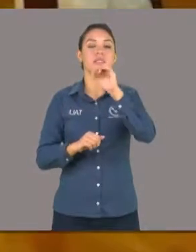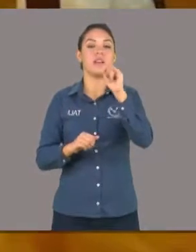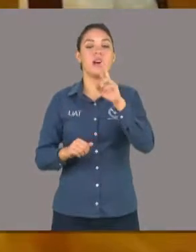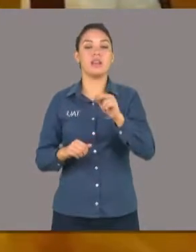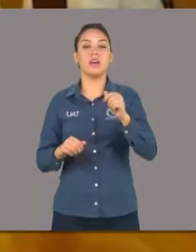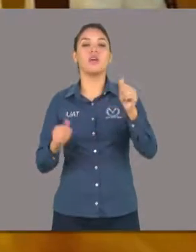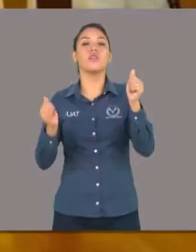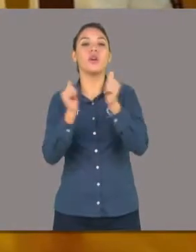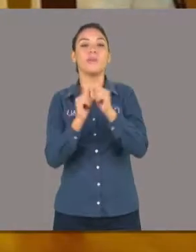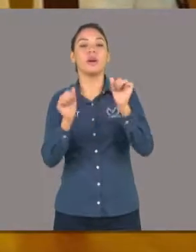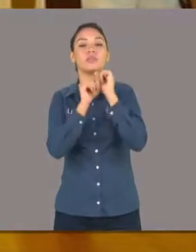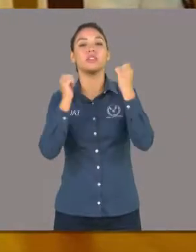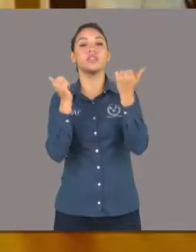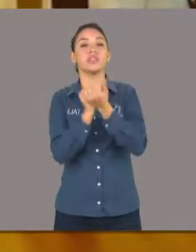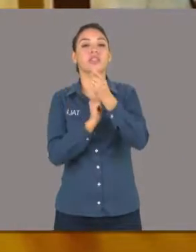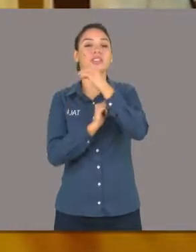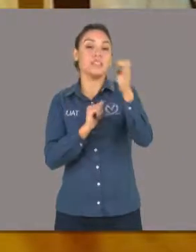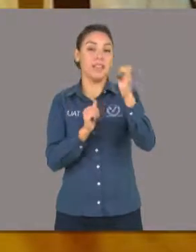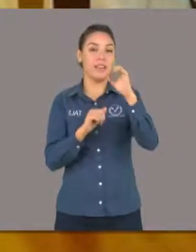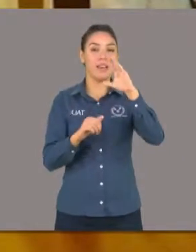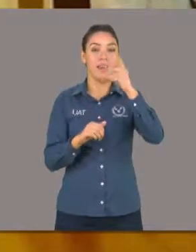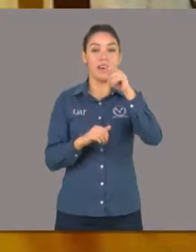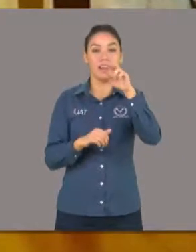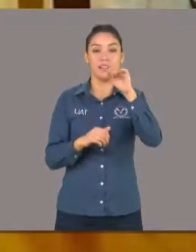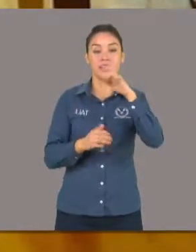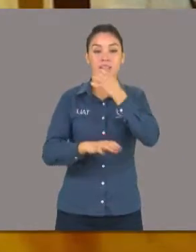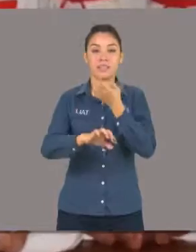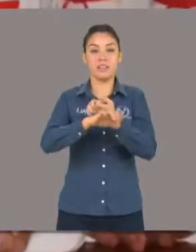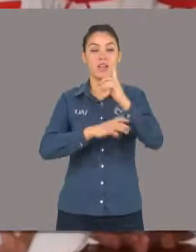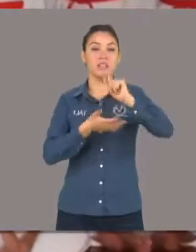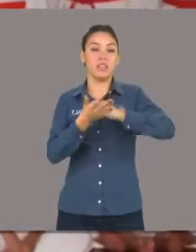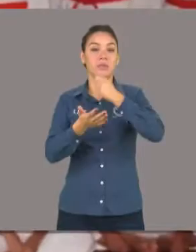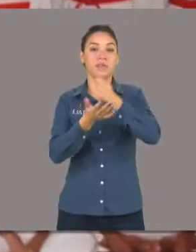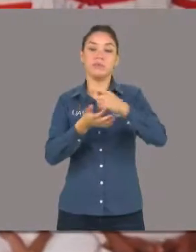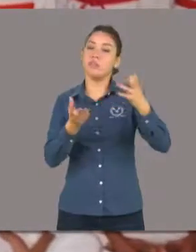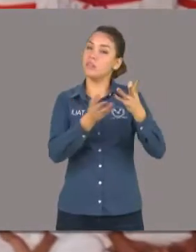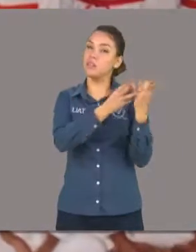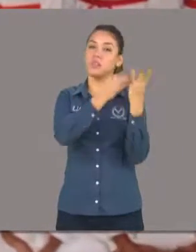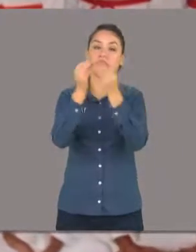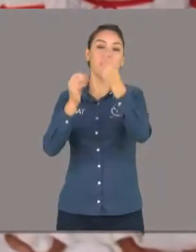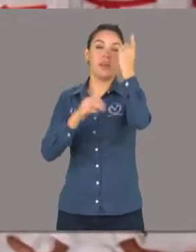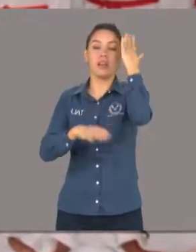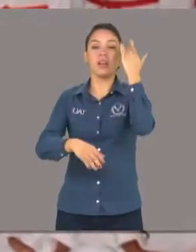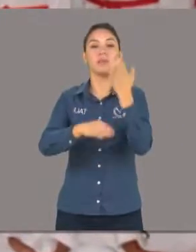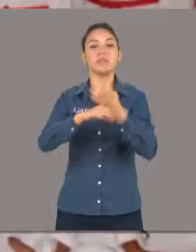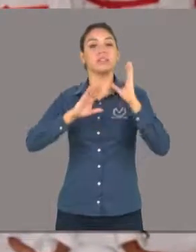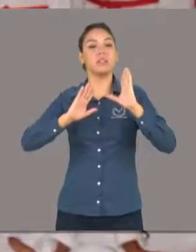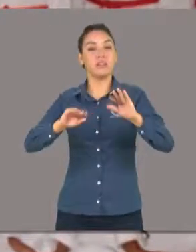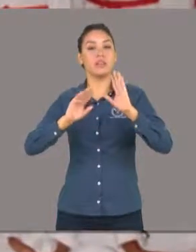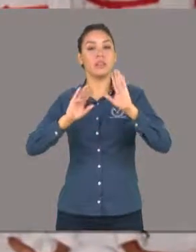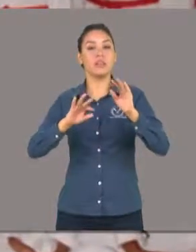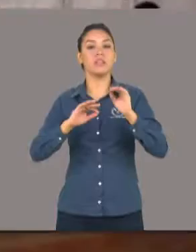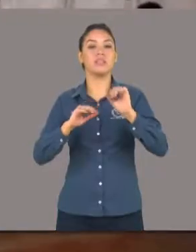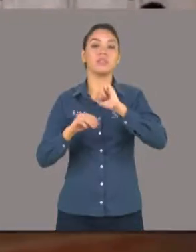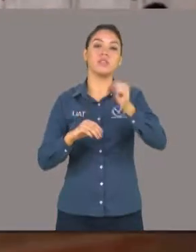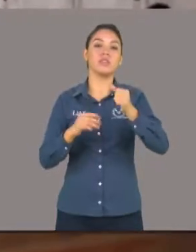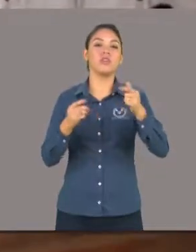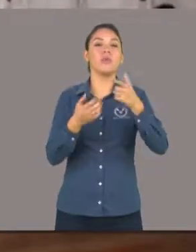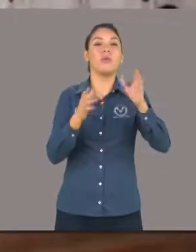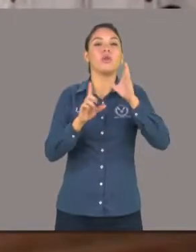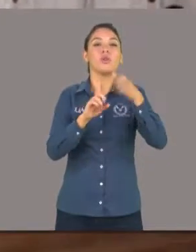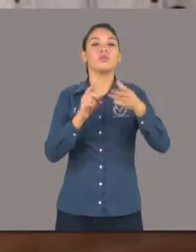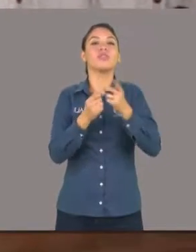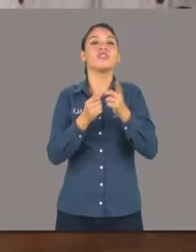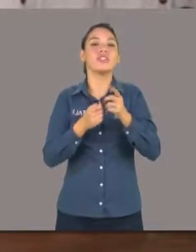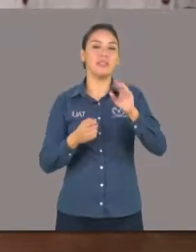Americana. Lo anterior con el aval de la Asociación de Karate y Artes Marciales del Estado de Tamaulipas impartieron la capacitación en el Warriors Spirit Dojo